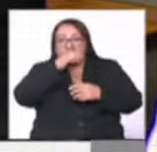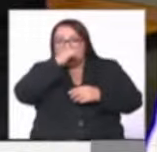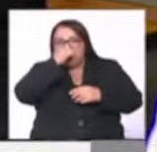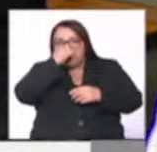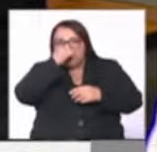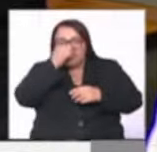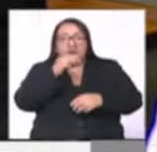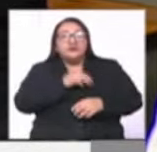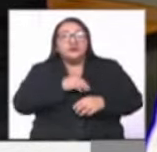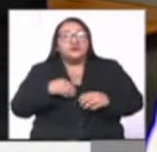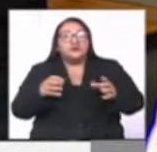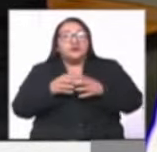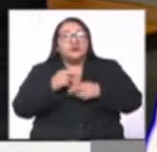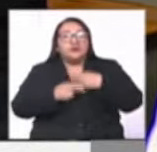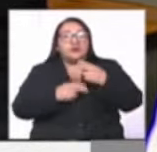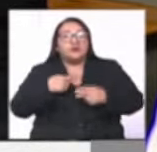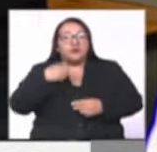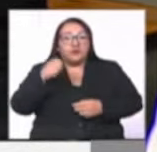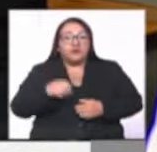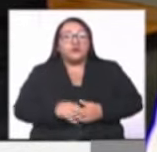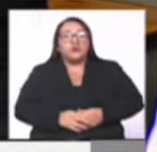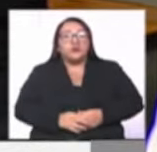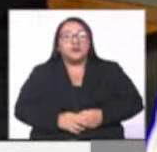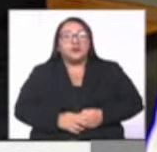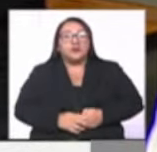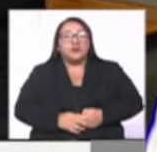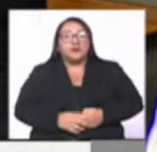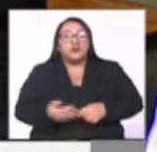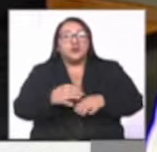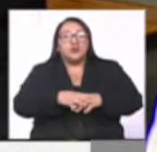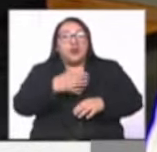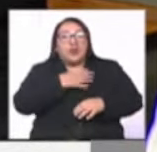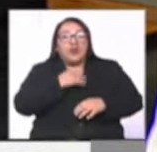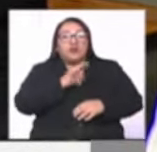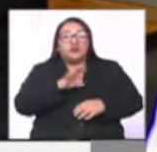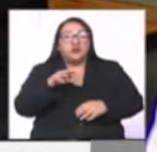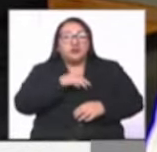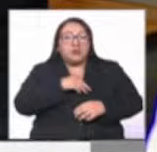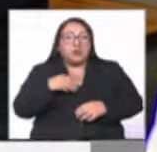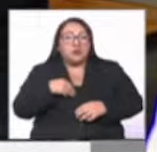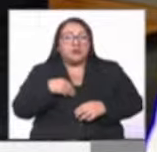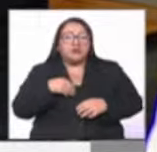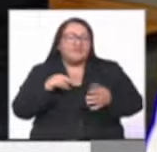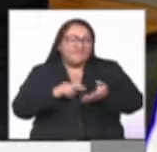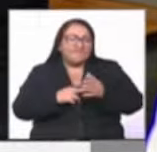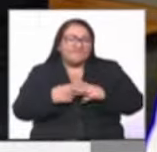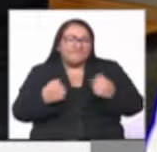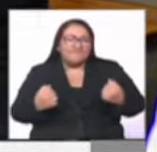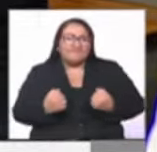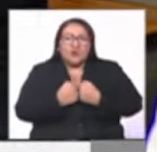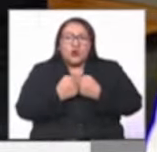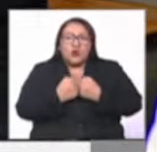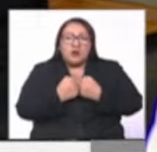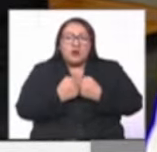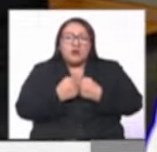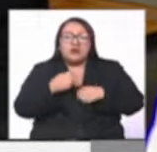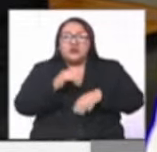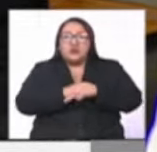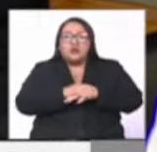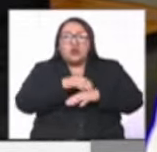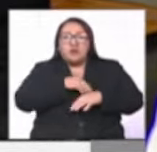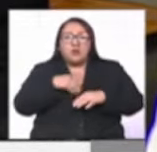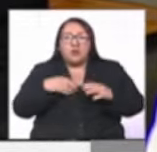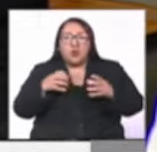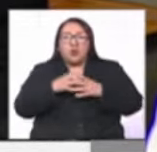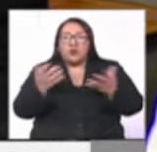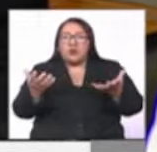del pleno de la junta Nacional de justicia en torno al Rango de edad de sus miembros afecta la independencia y autonomía de los miembros de